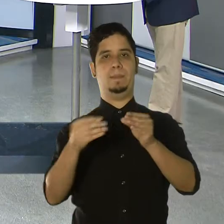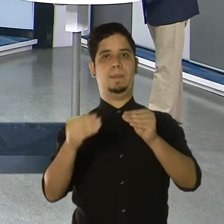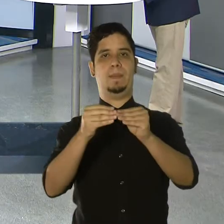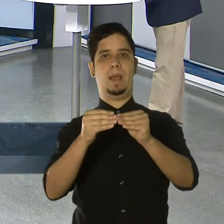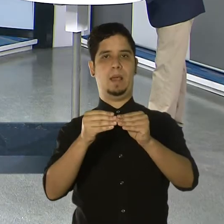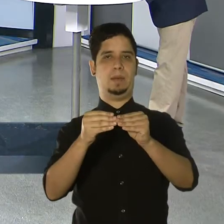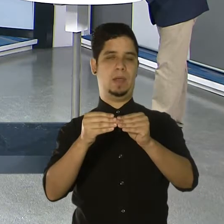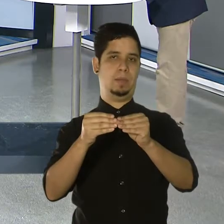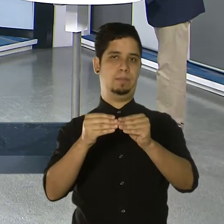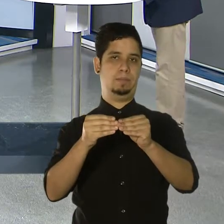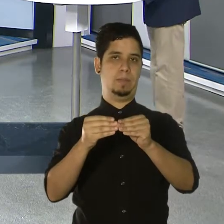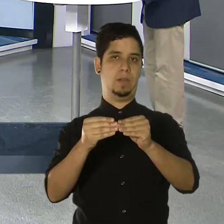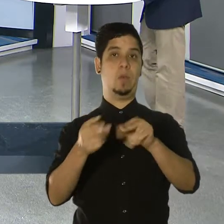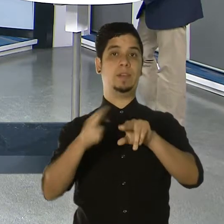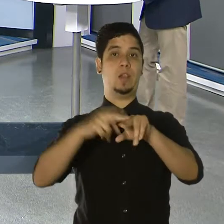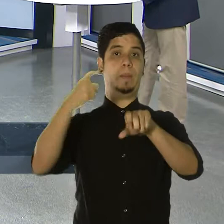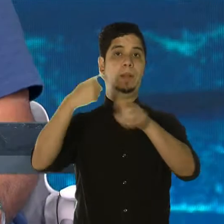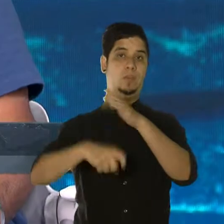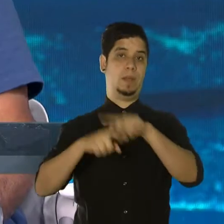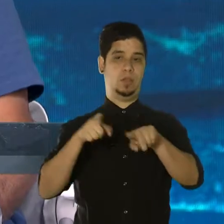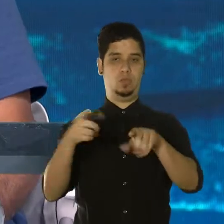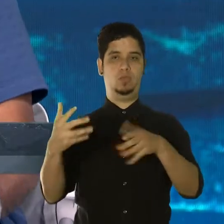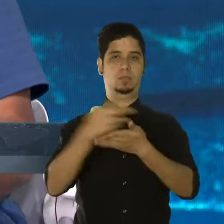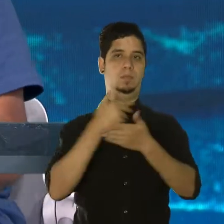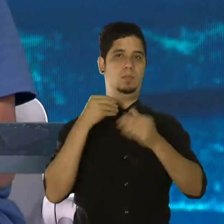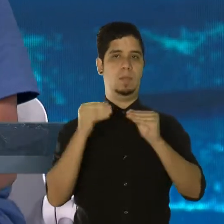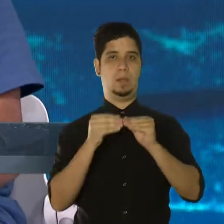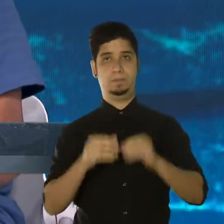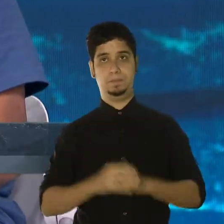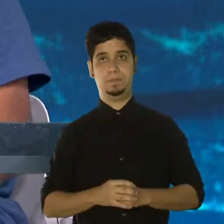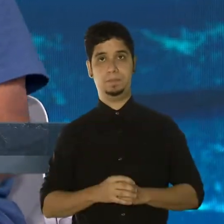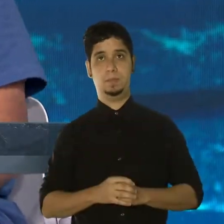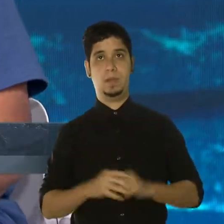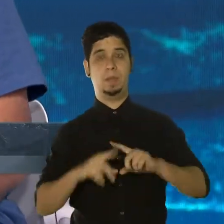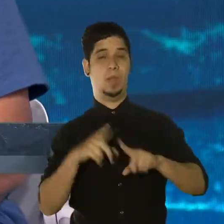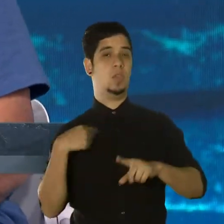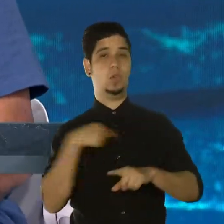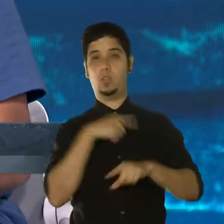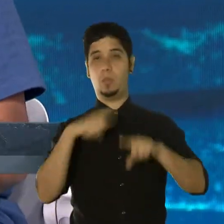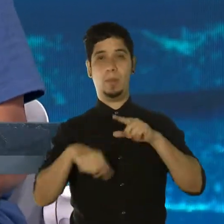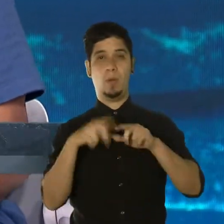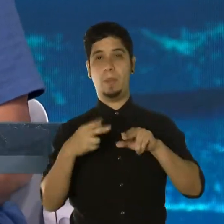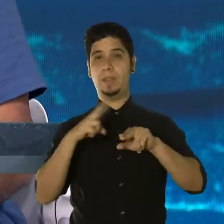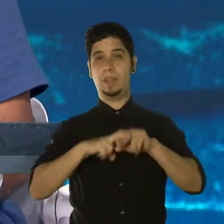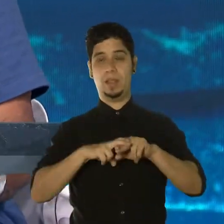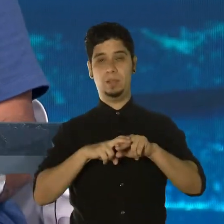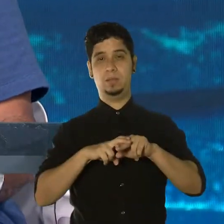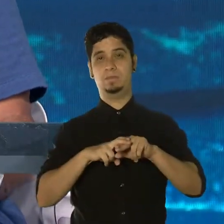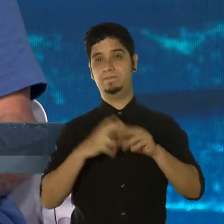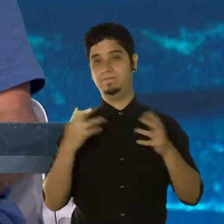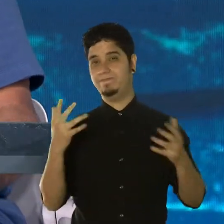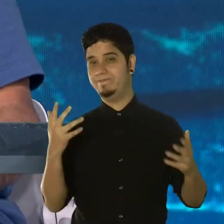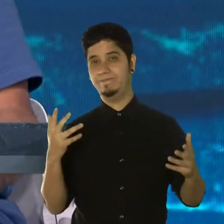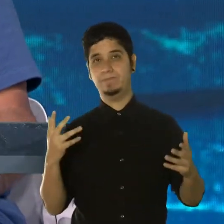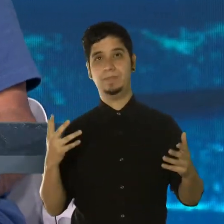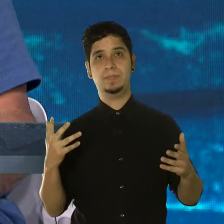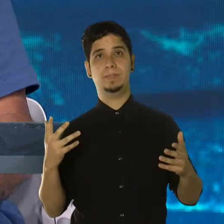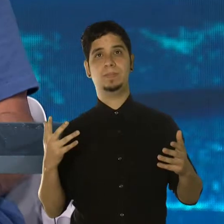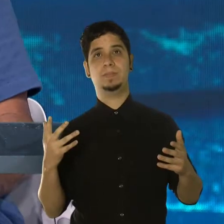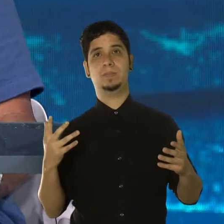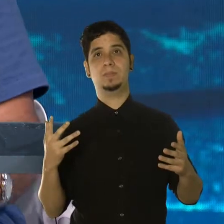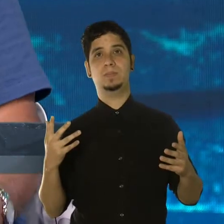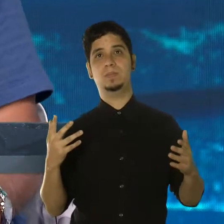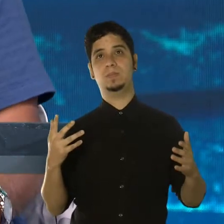Pero prácticamente no lo podemos aumentar a menos que